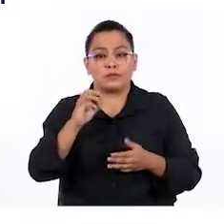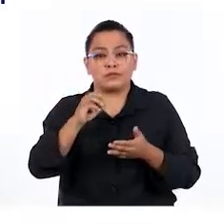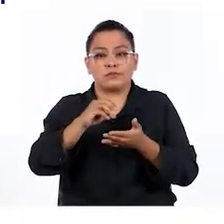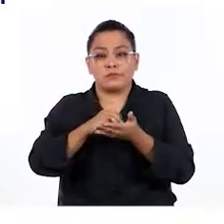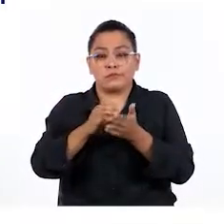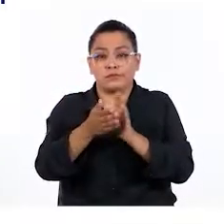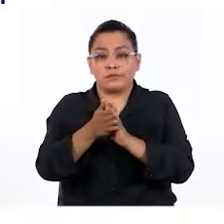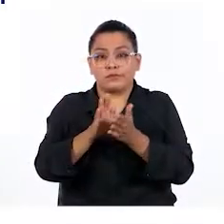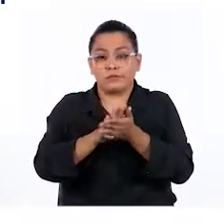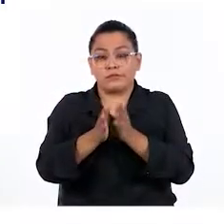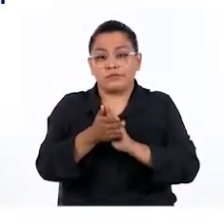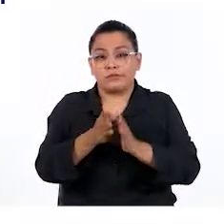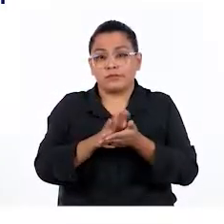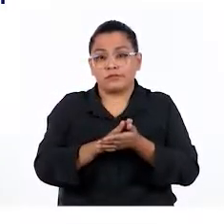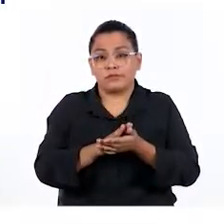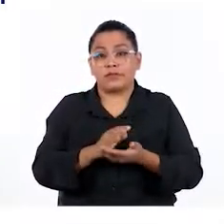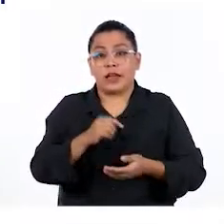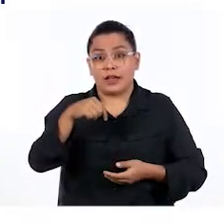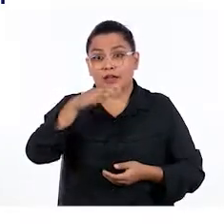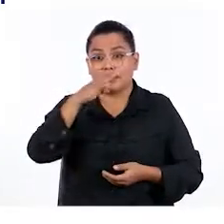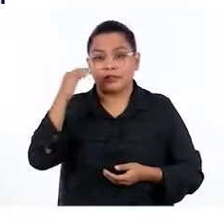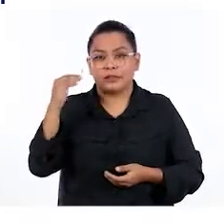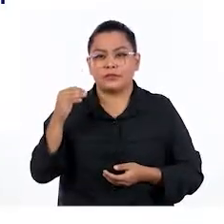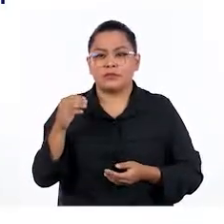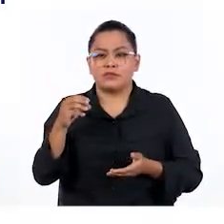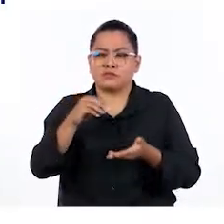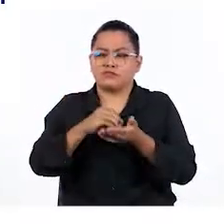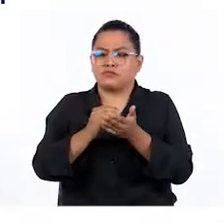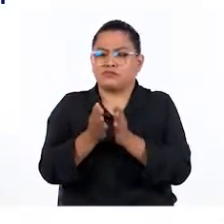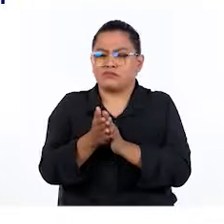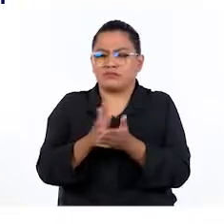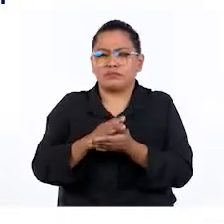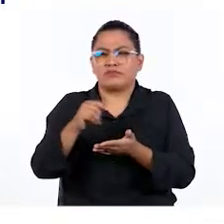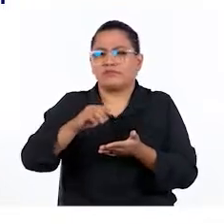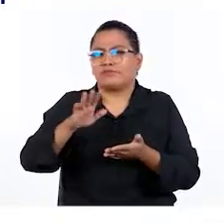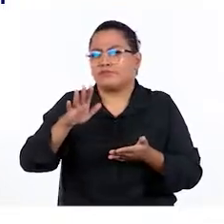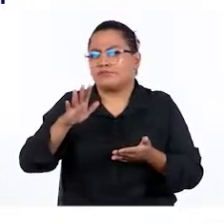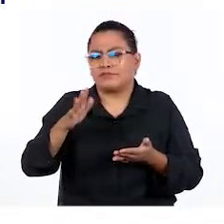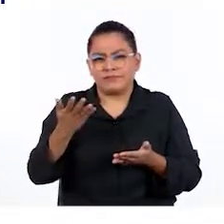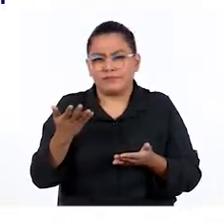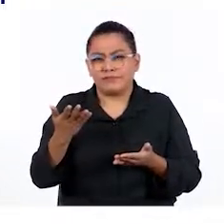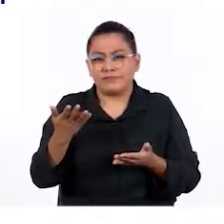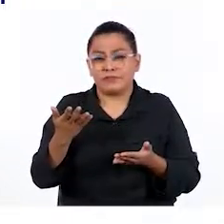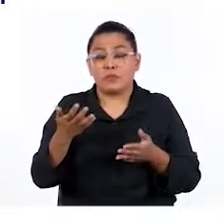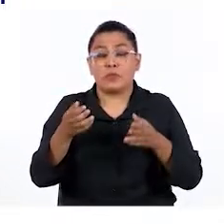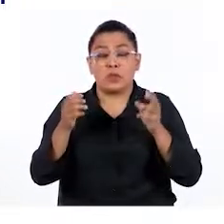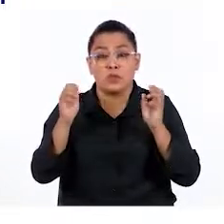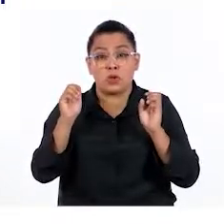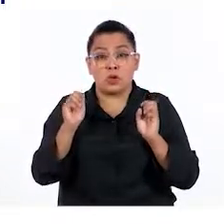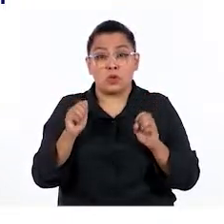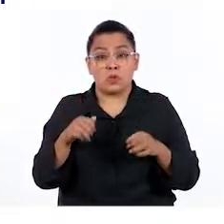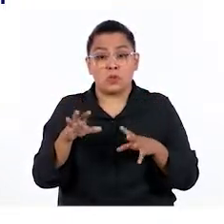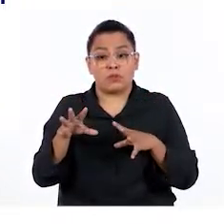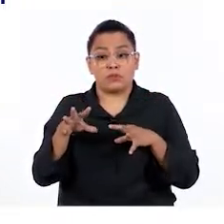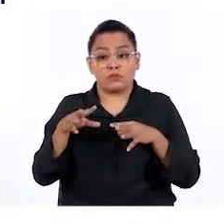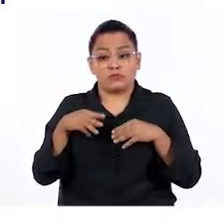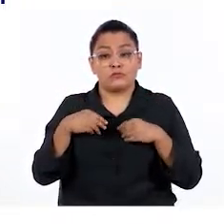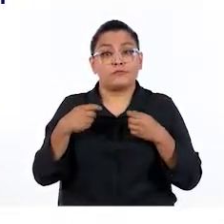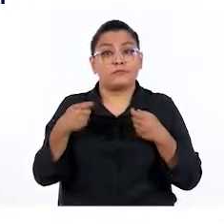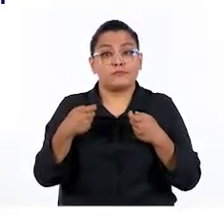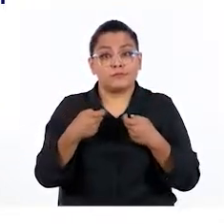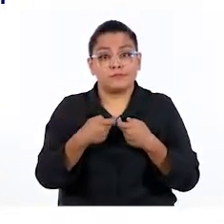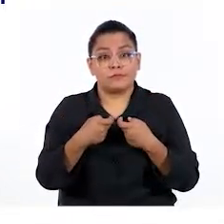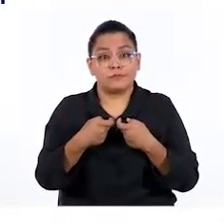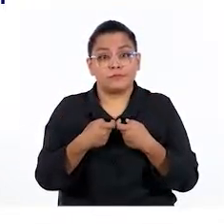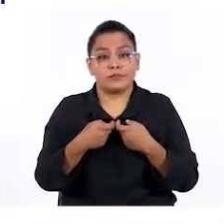nuestro país las pupusas. Pero, ¿qué contienen las pupusas principalmente que nos permite obtener esa energía